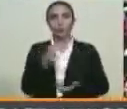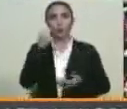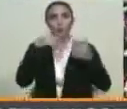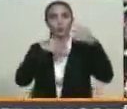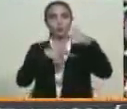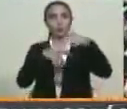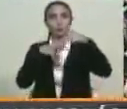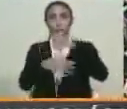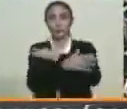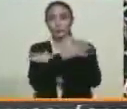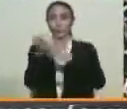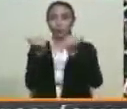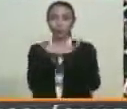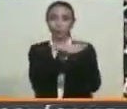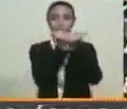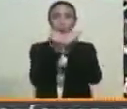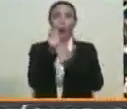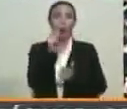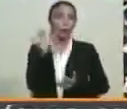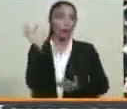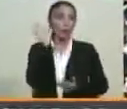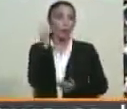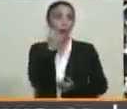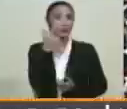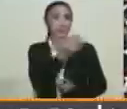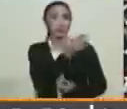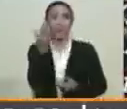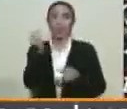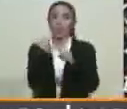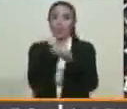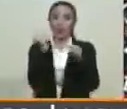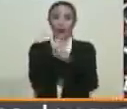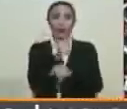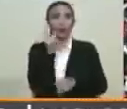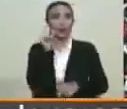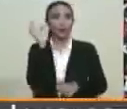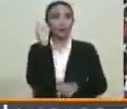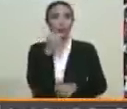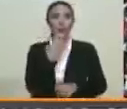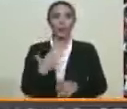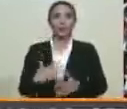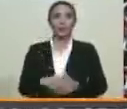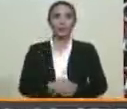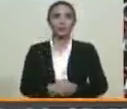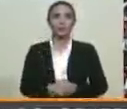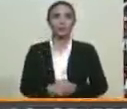manifestación de hombres y mujeres, de trabajadores y trabajadoras. ¡Qué hermosura!